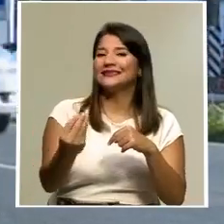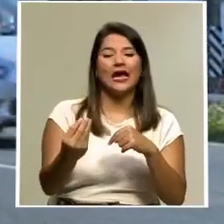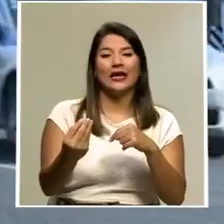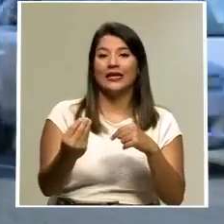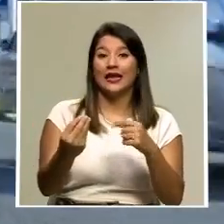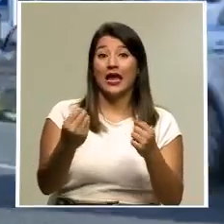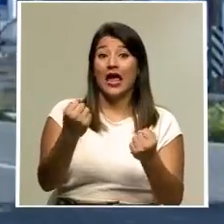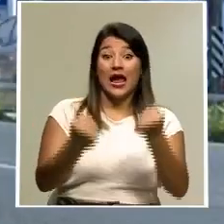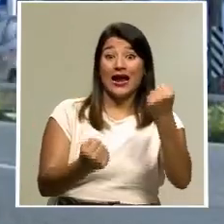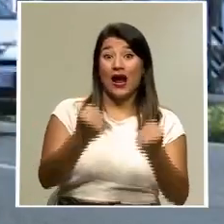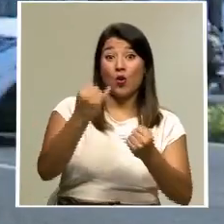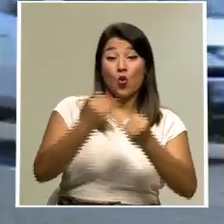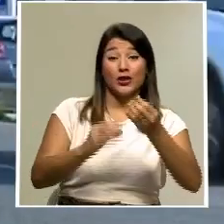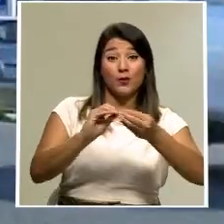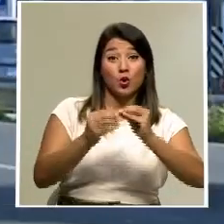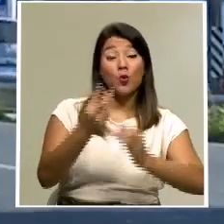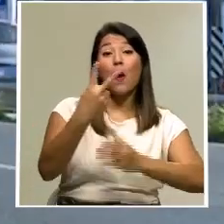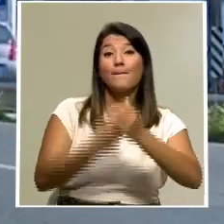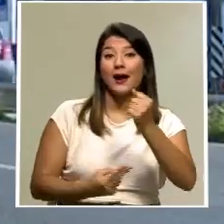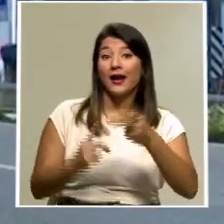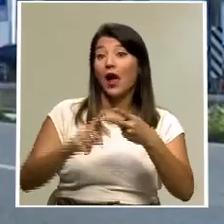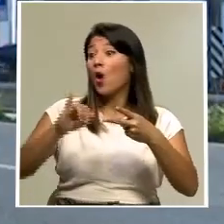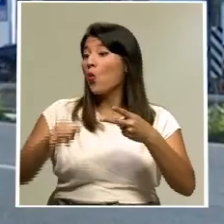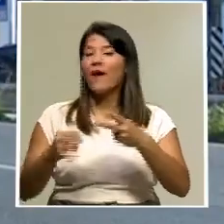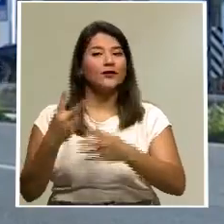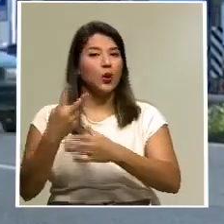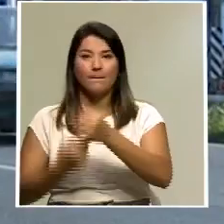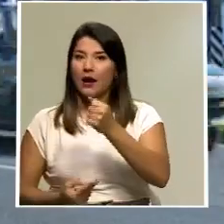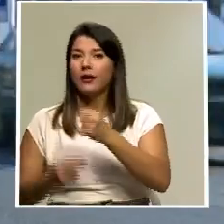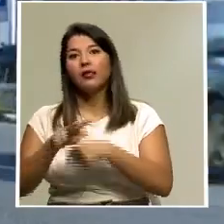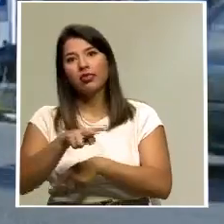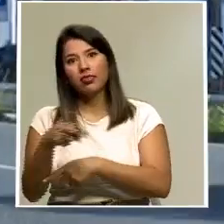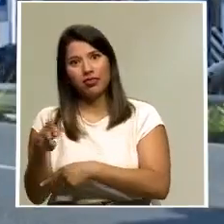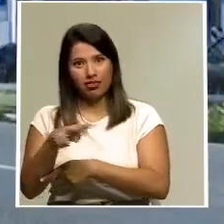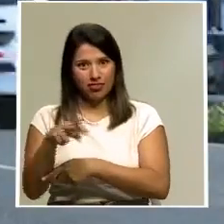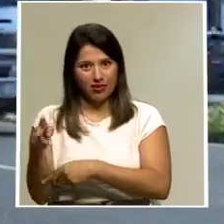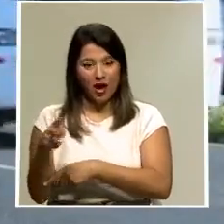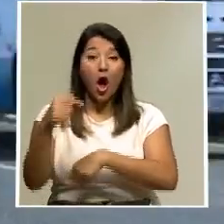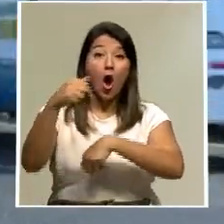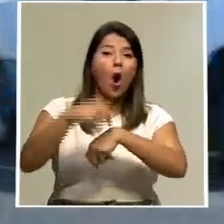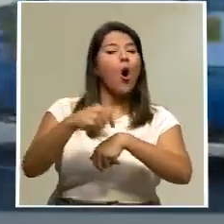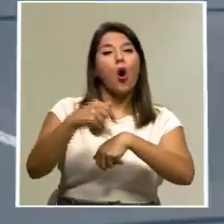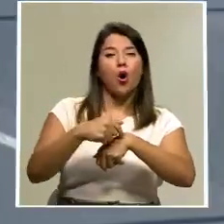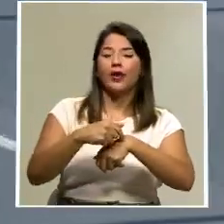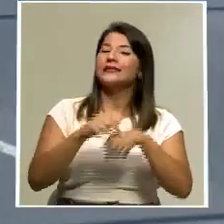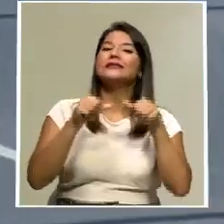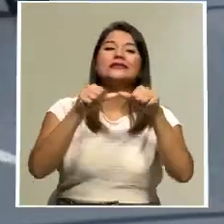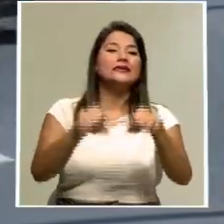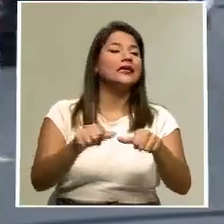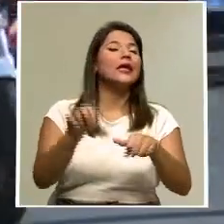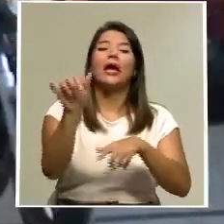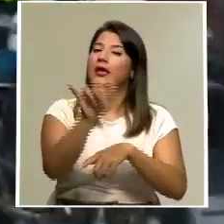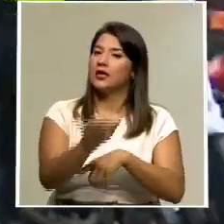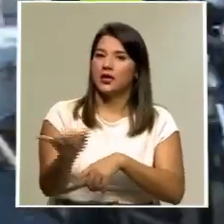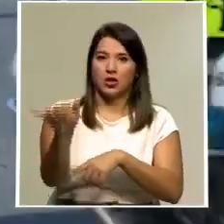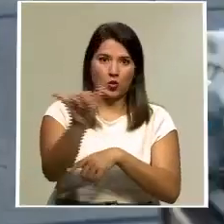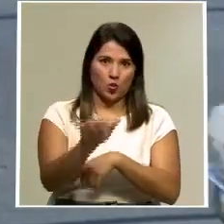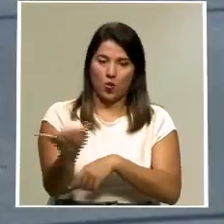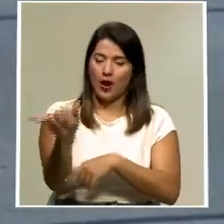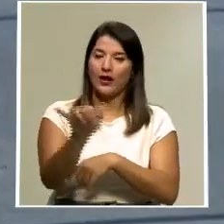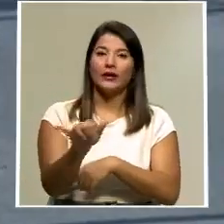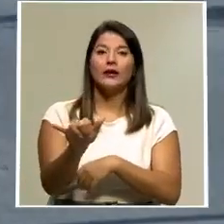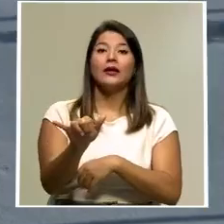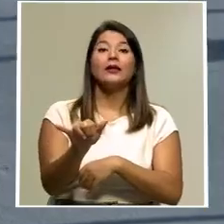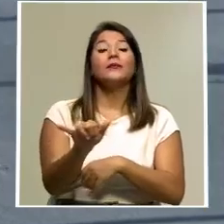placas pares, los jueves impares y así sucesivamente. El horario de circulación se mantendrá tal y como había venido